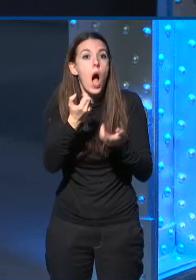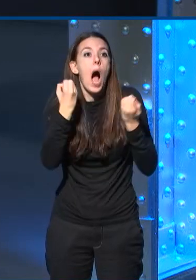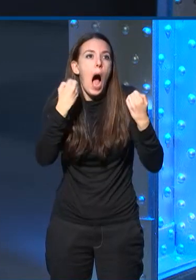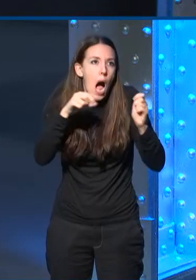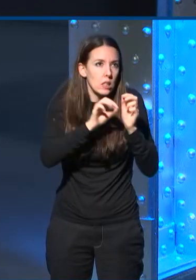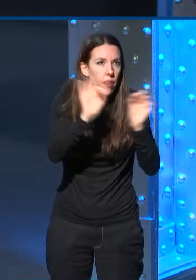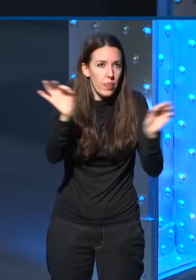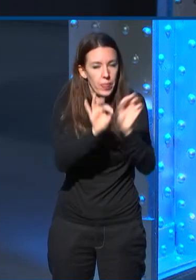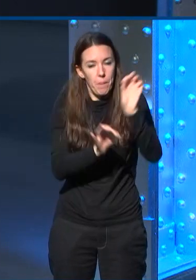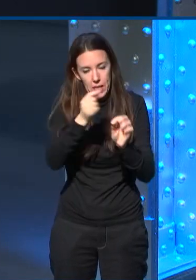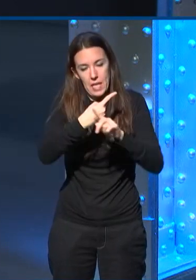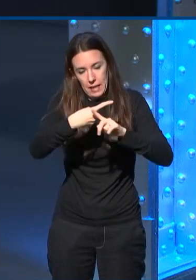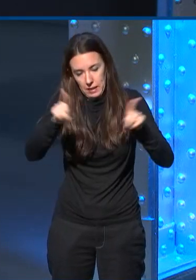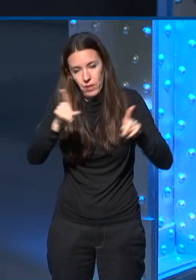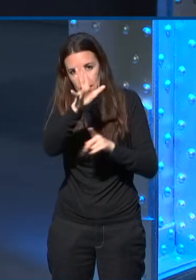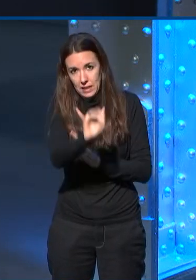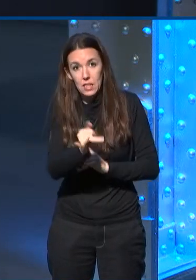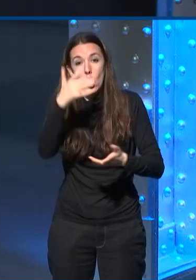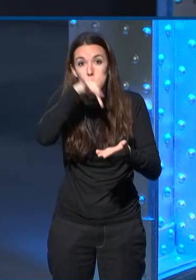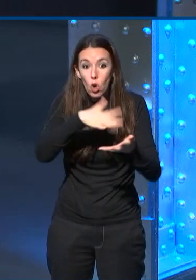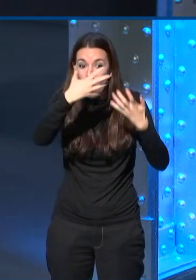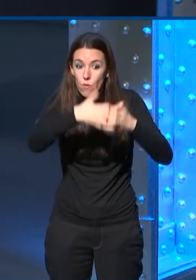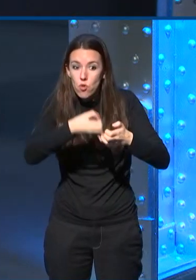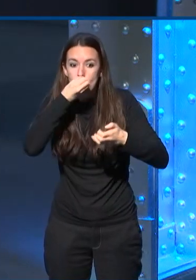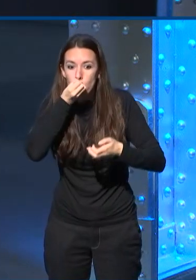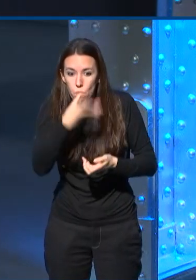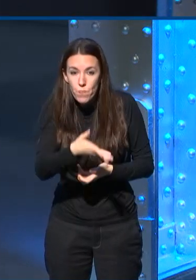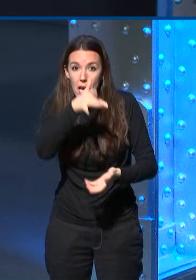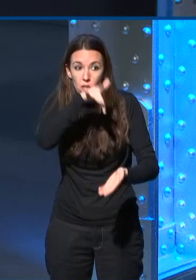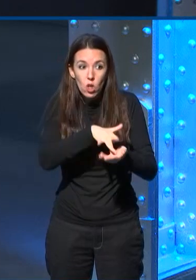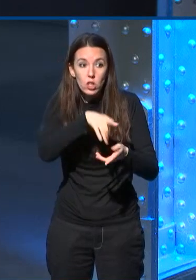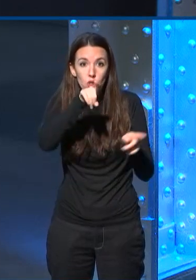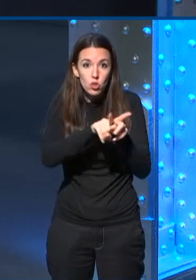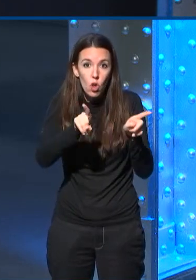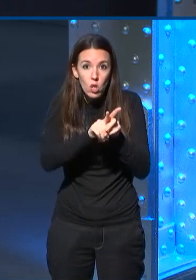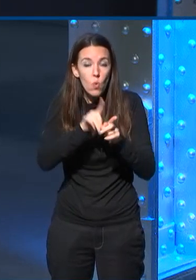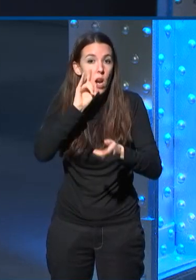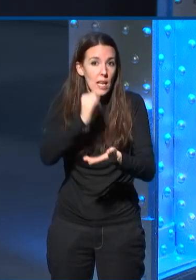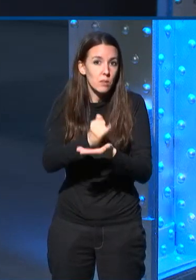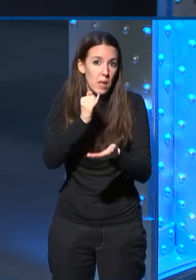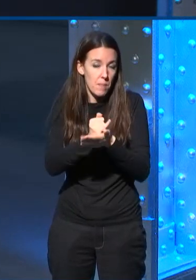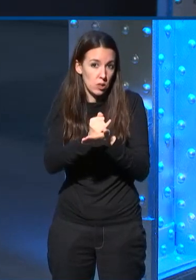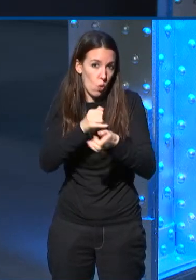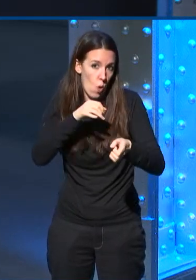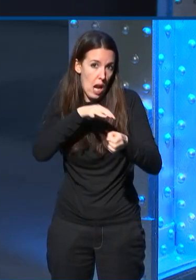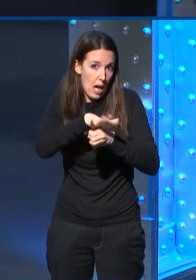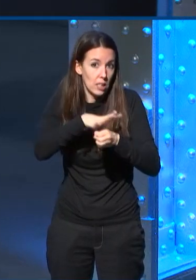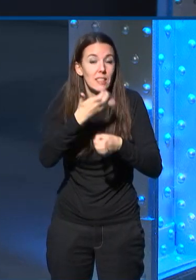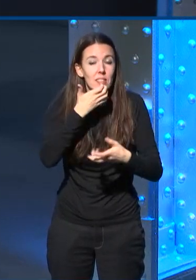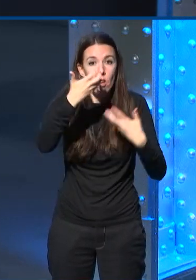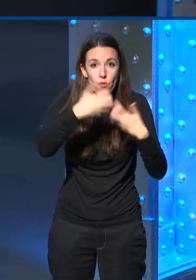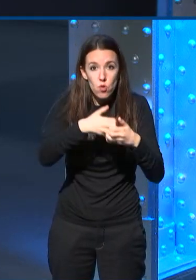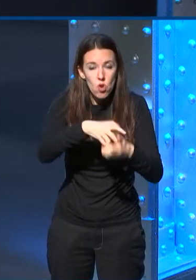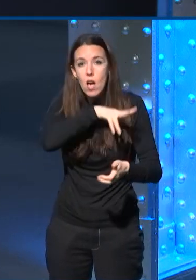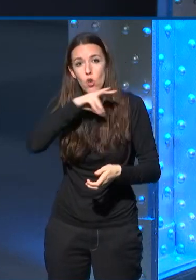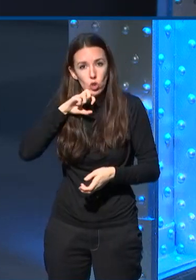masa, desde las Viking. Cuando algo funciona, y esta es una segunda máxima al espacio, pues los experimentos con gaseosa. Si algo funciona, lo mantenemos